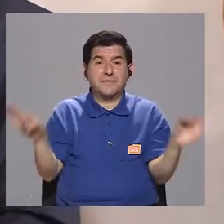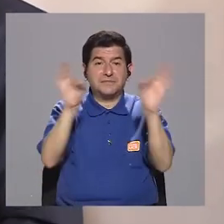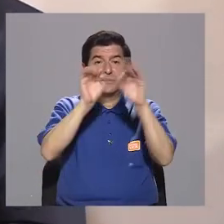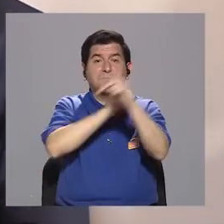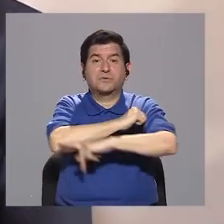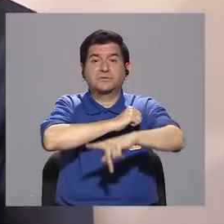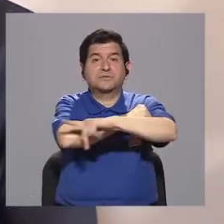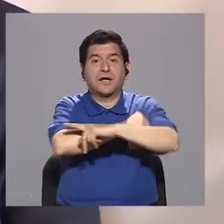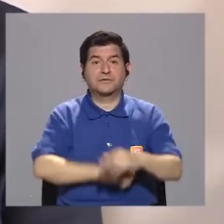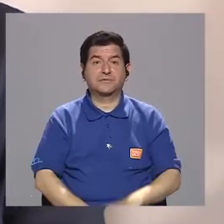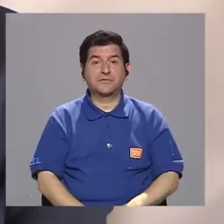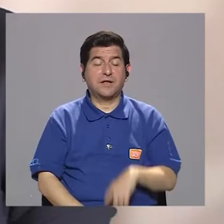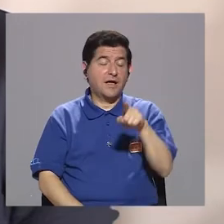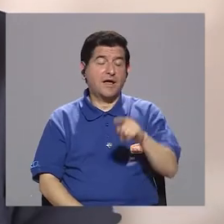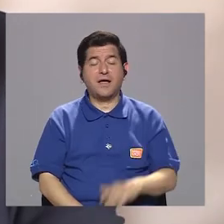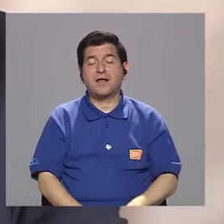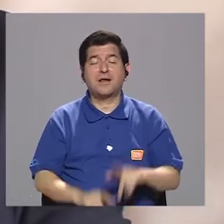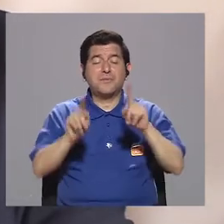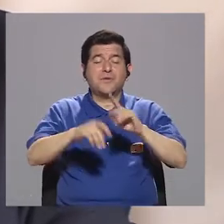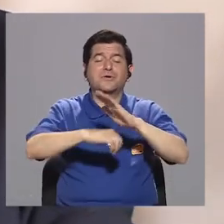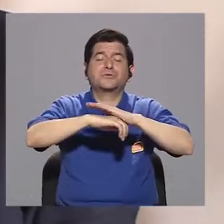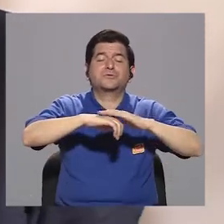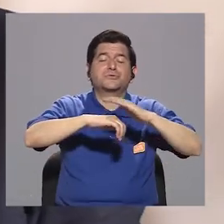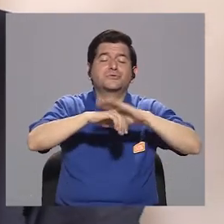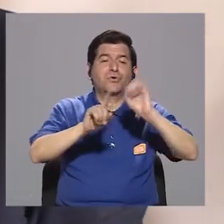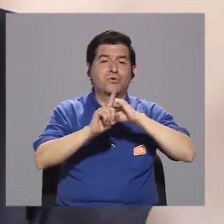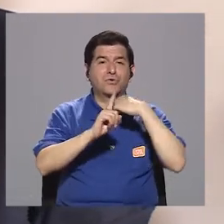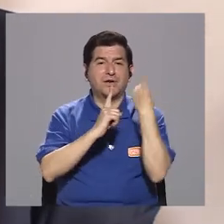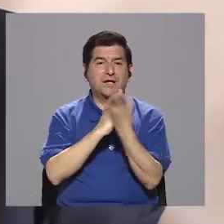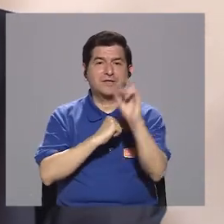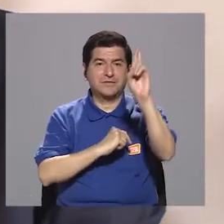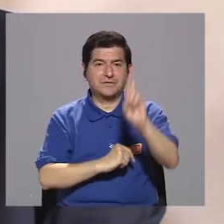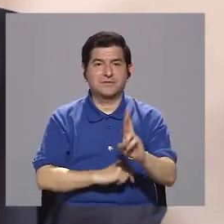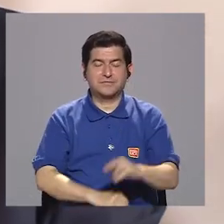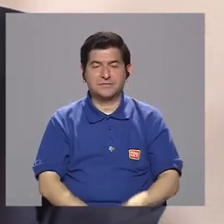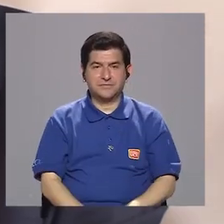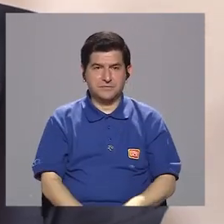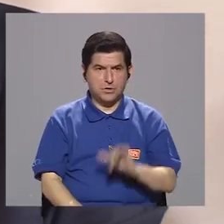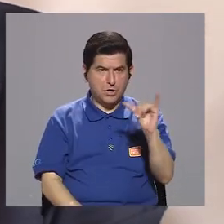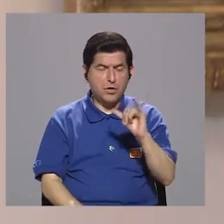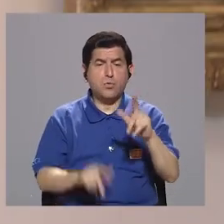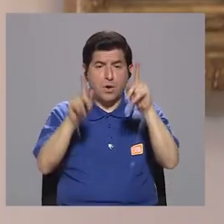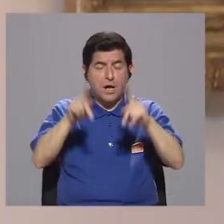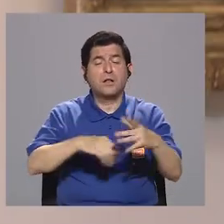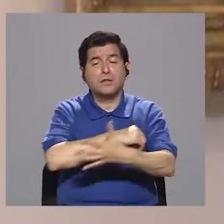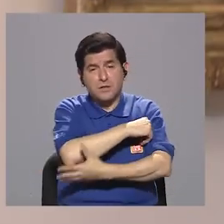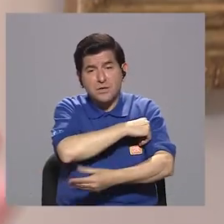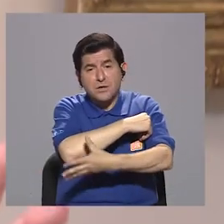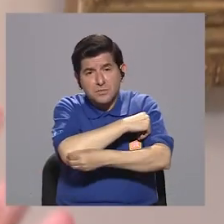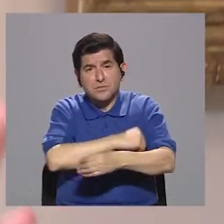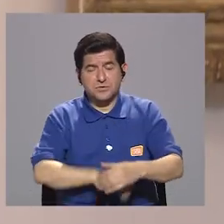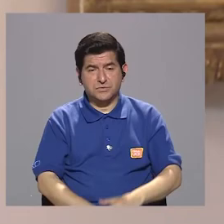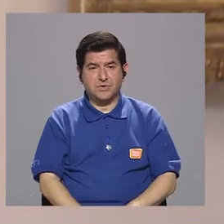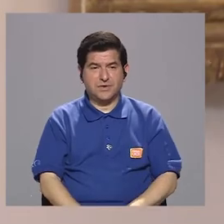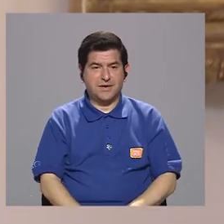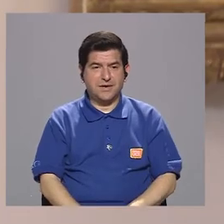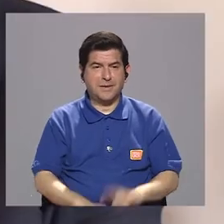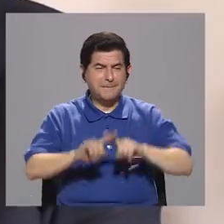del país. Era el niño mimado de la sociedad costarricense. Y también de las más pobres. No, pero